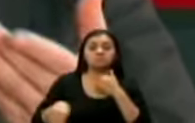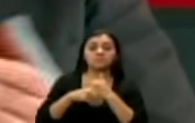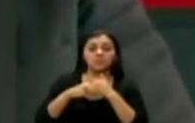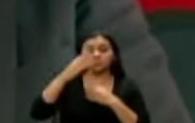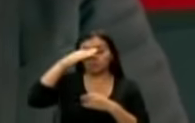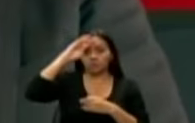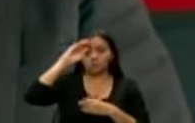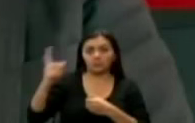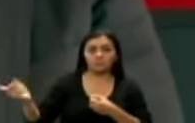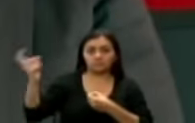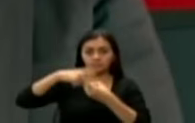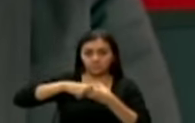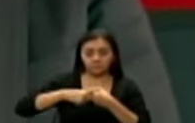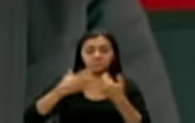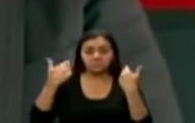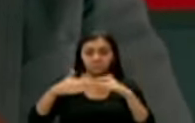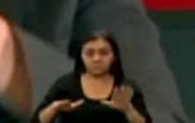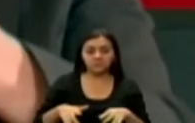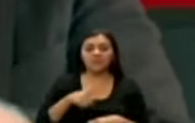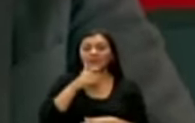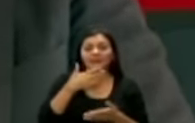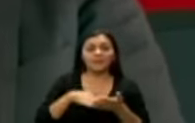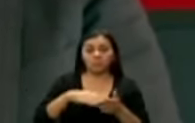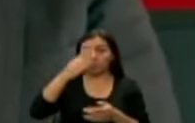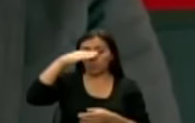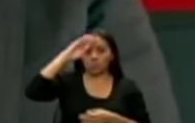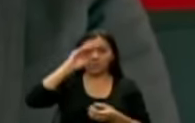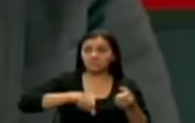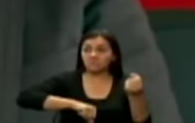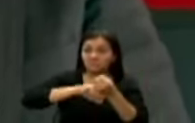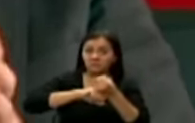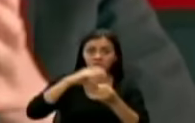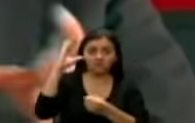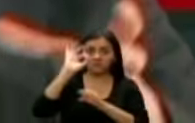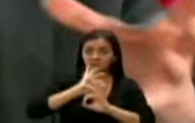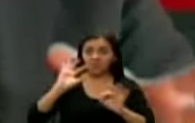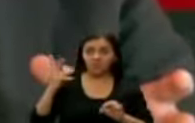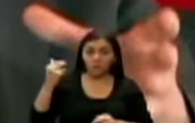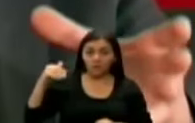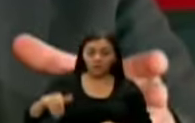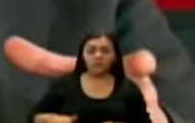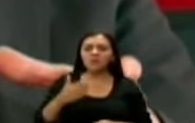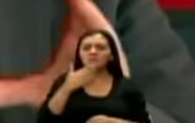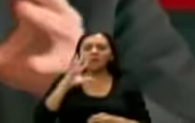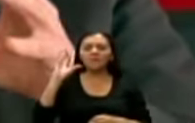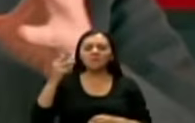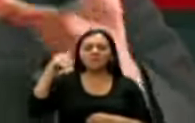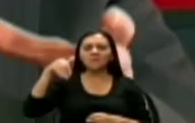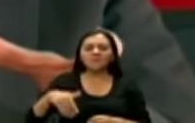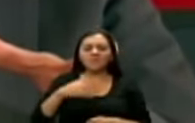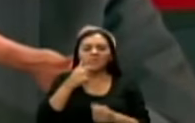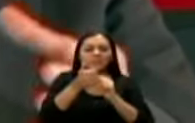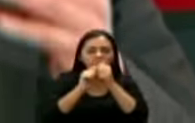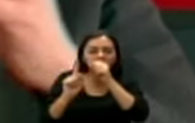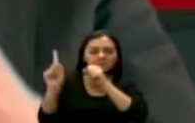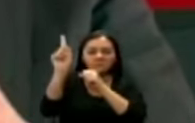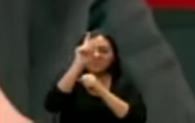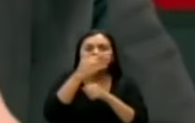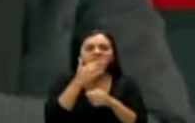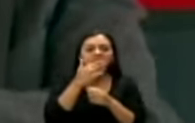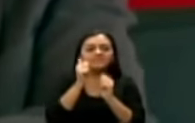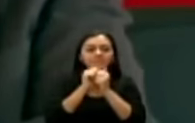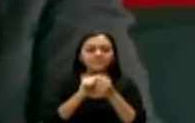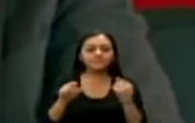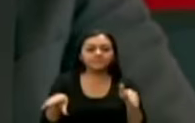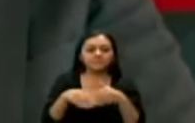se podría haber realizado sin Cuba y sin UNASUR, y la intervención de UNASUR en cada oportunidad que pudo